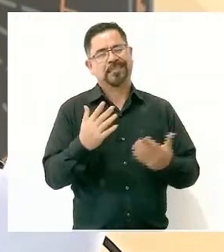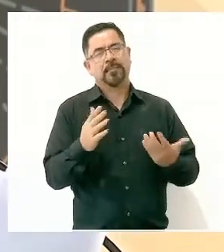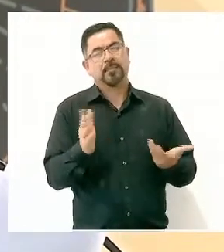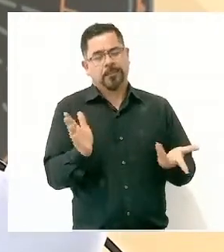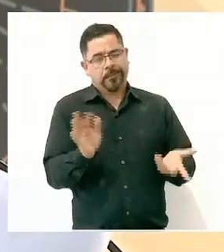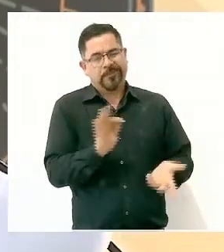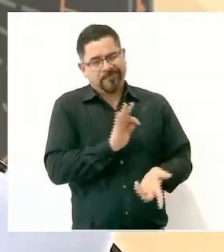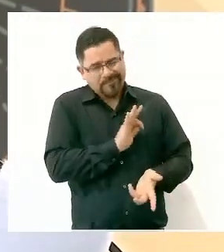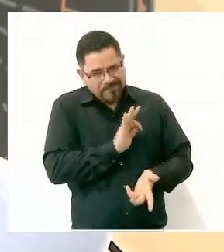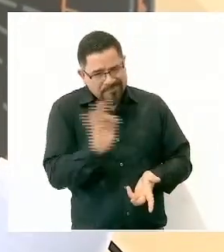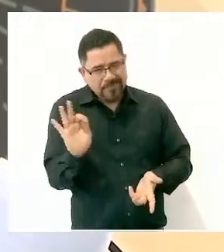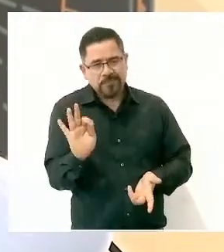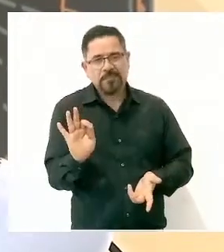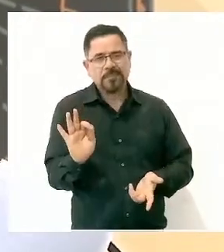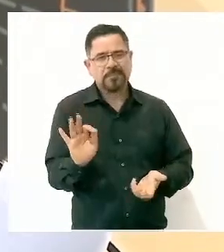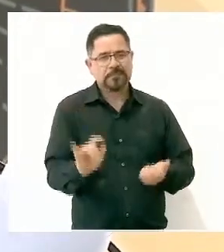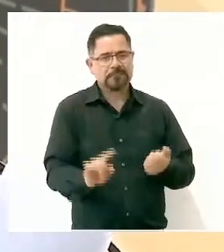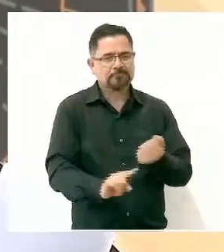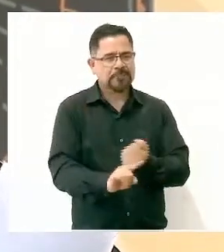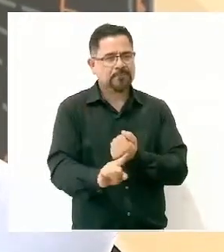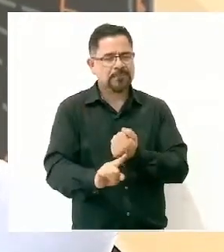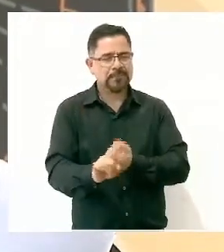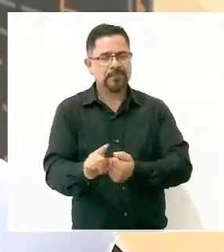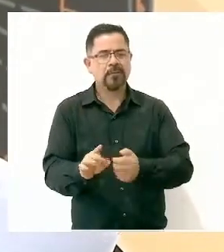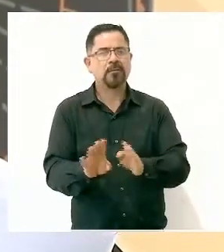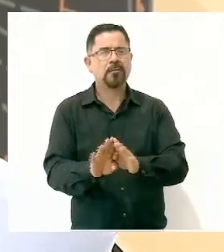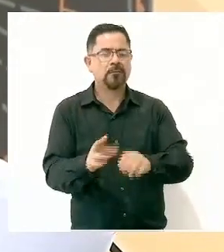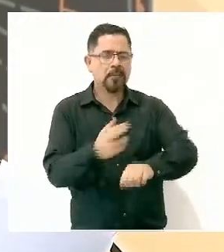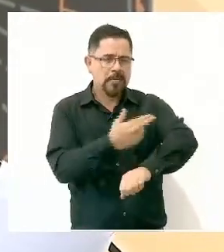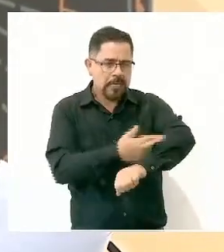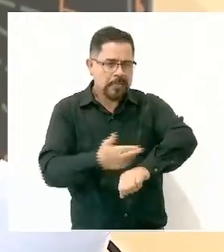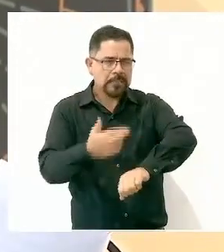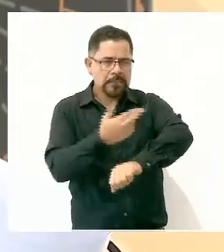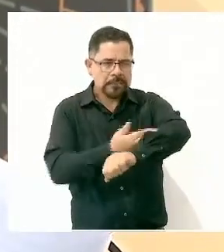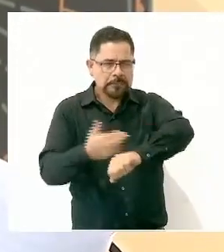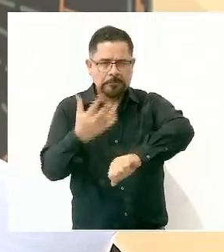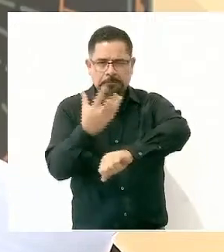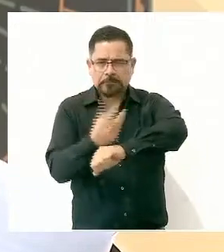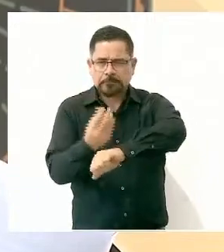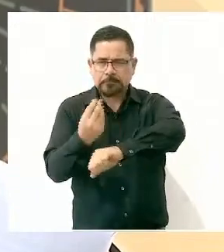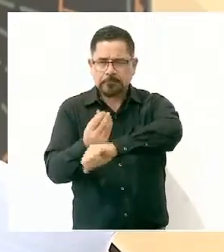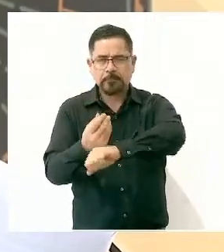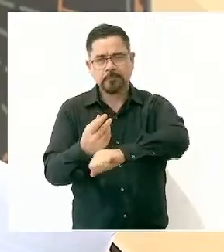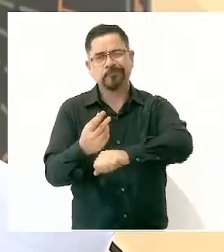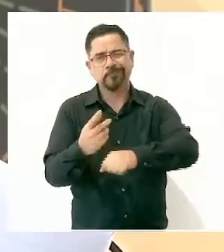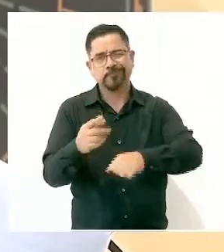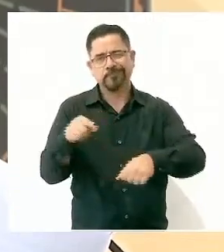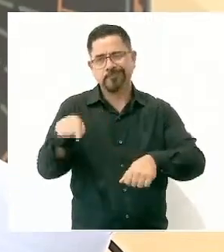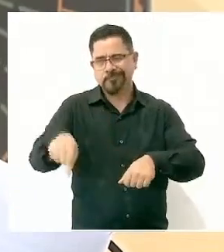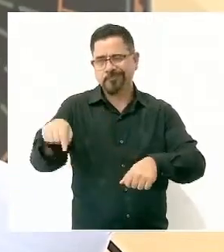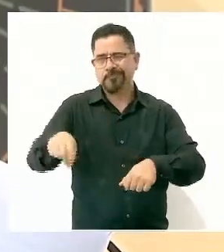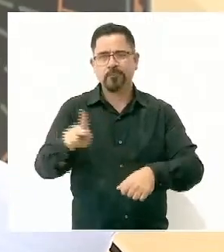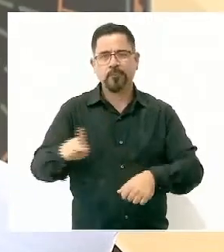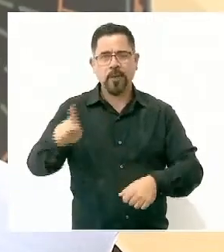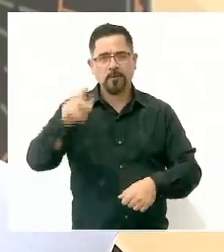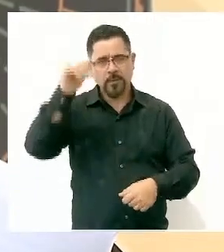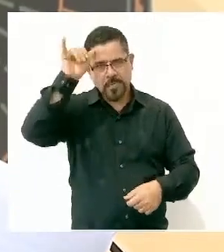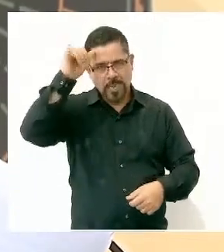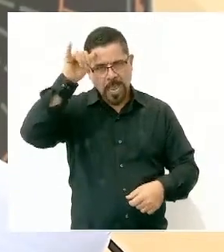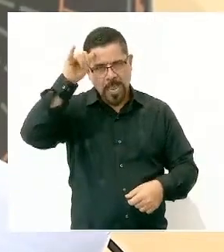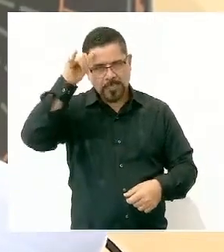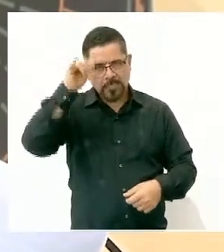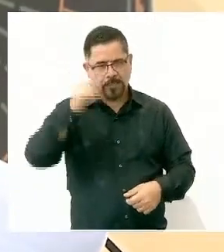de lo posible el daño que se ha cometido a los pueblos yaquis, destinando recursos